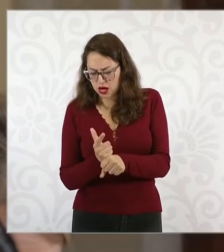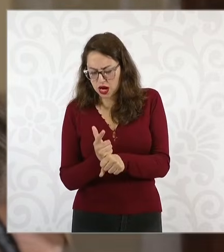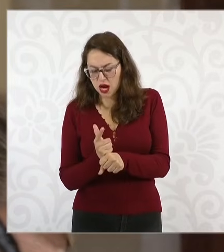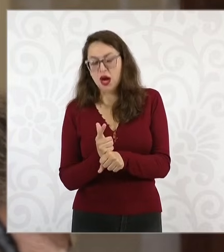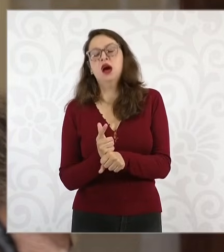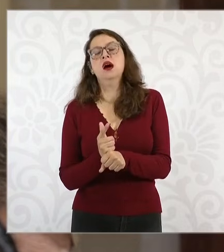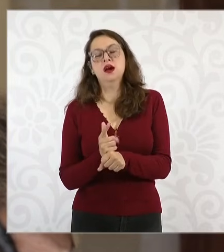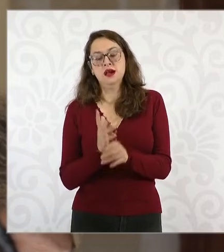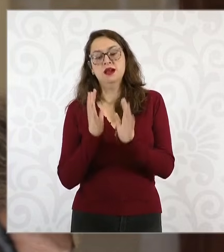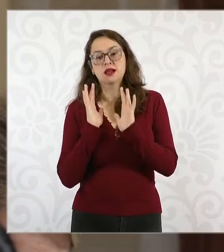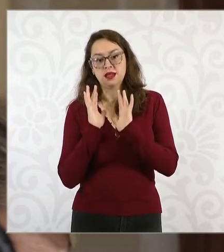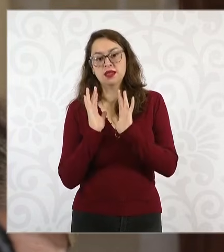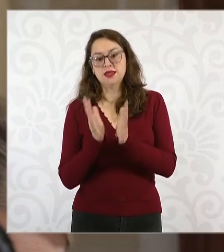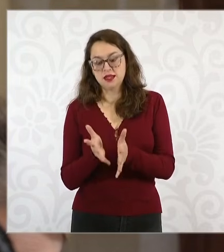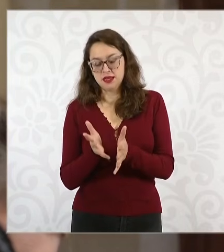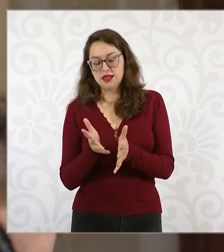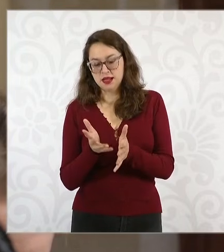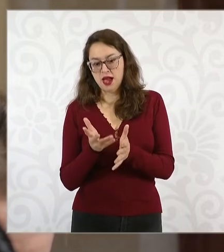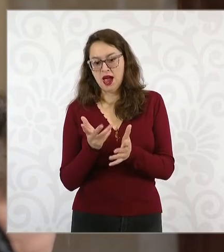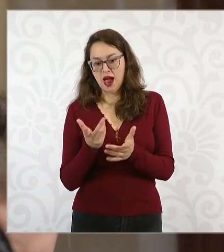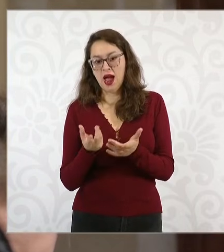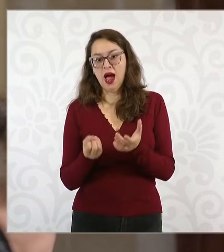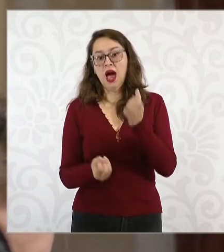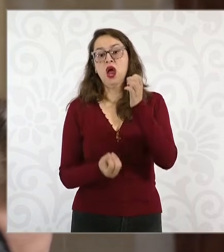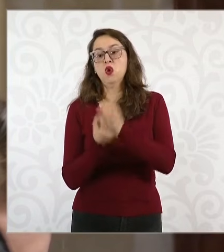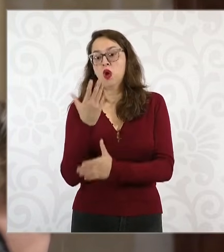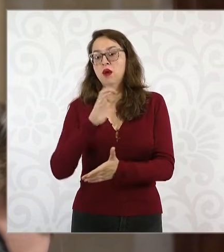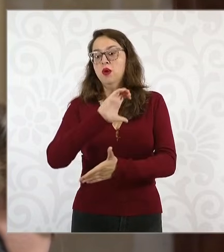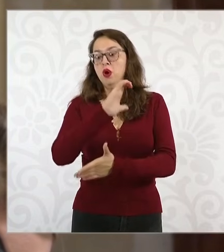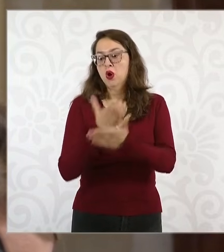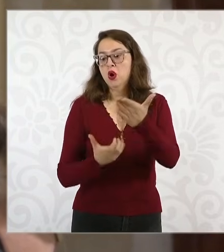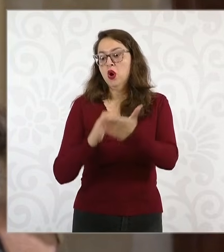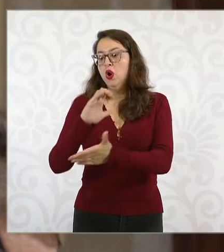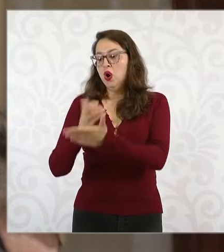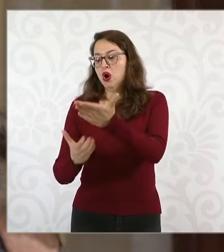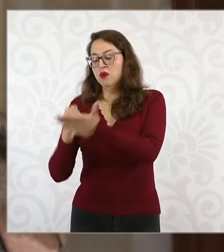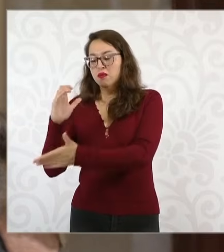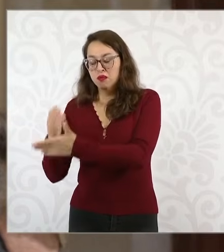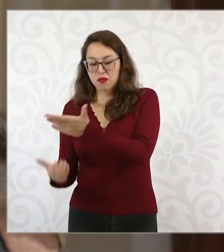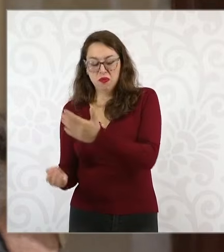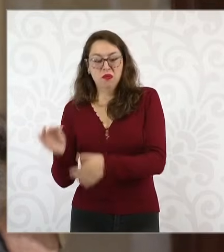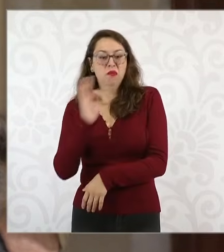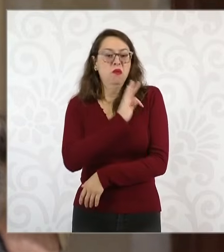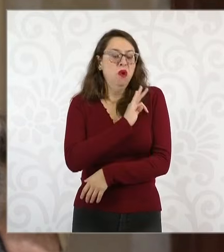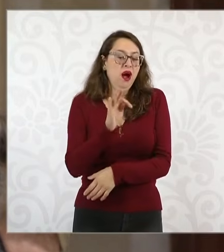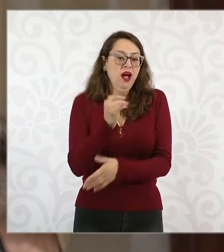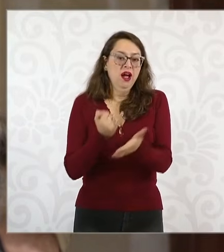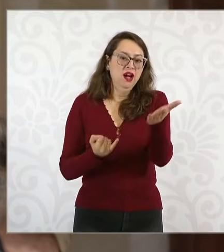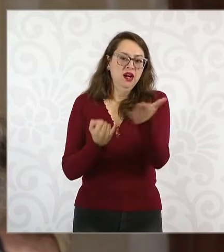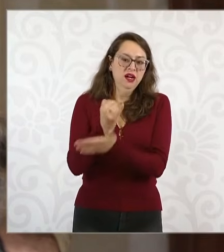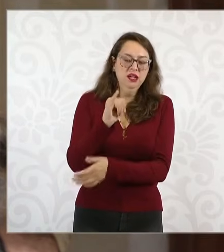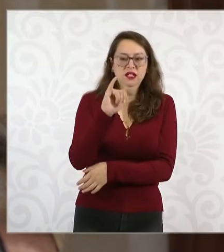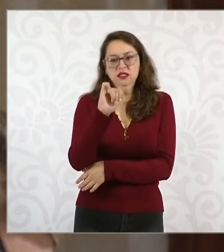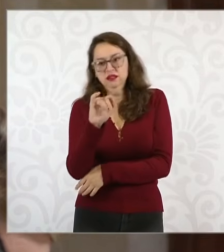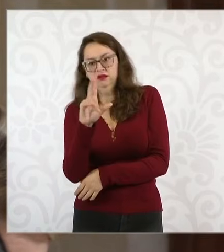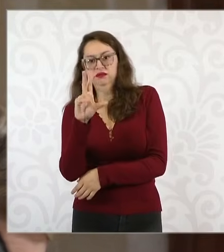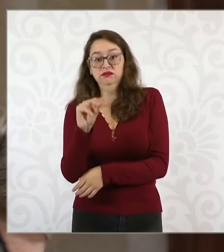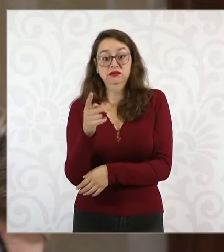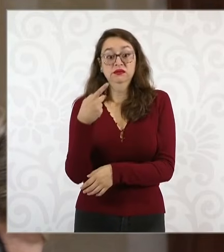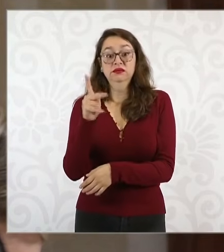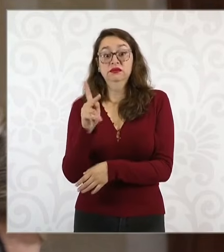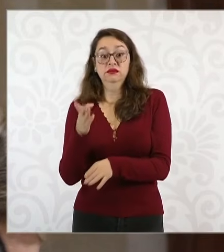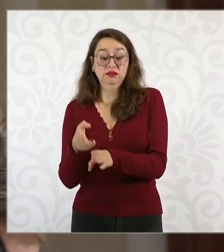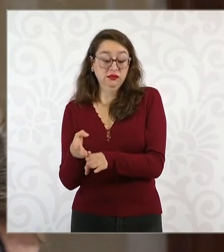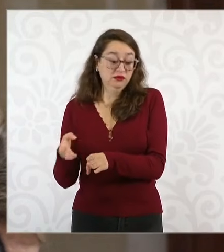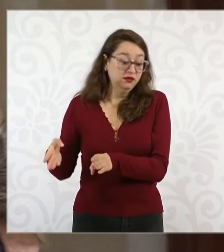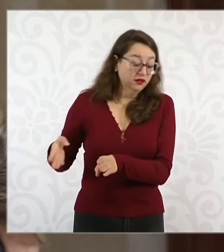se hizo opcional para los nuevos contratos, es decir, todos los clientes que ya tenían planes de servicio de telefonía